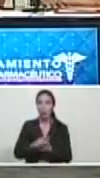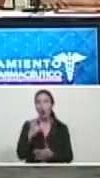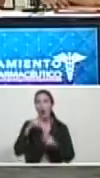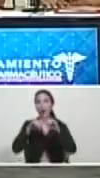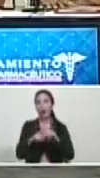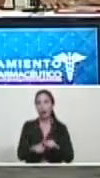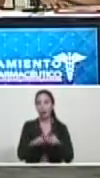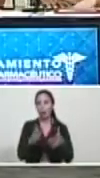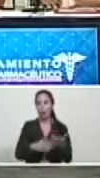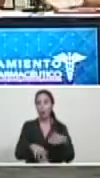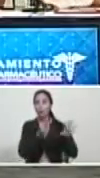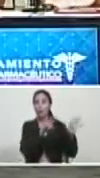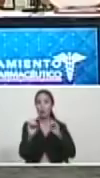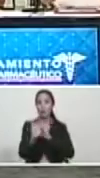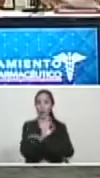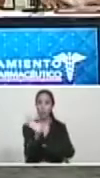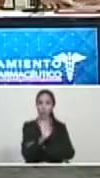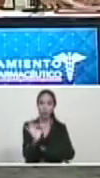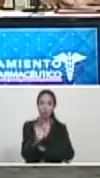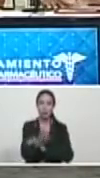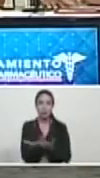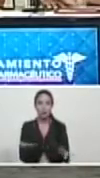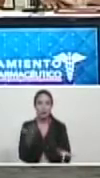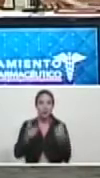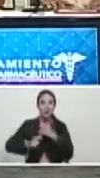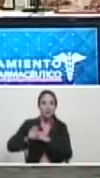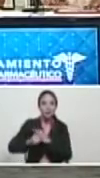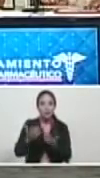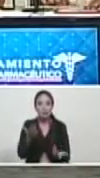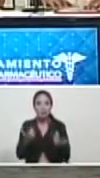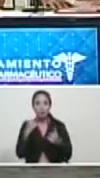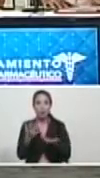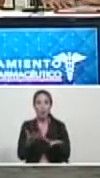el 70% de las necesidades internas.